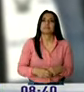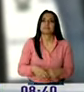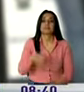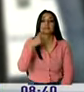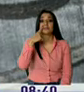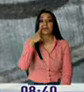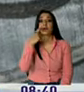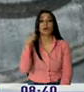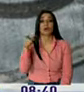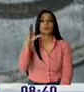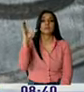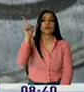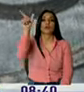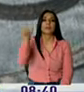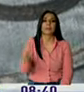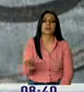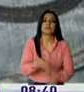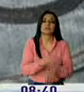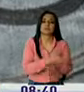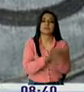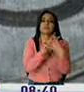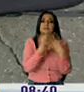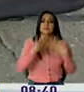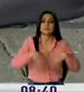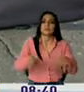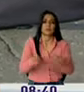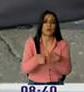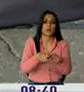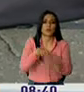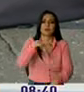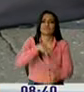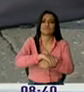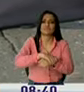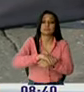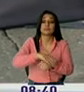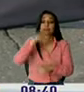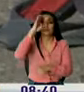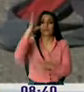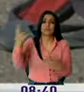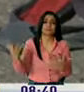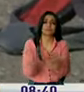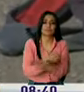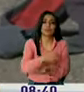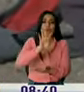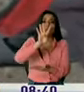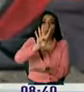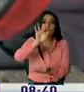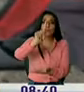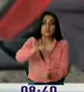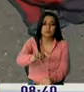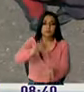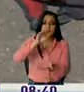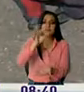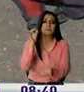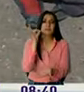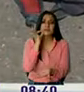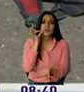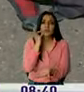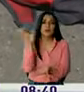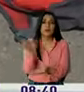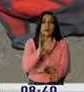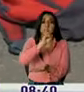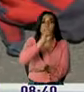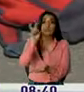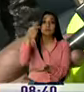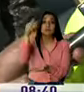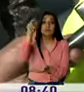nacionalidad colombiana con antecedentes. Los agentes decomisaron alrededor de 4 kilos de marihuana y 200 gramos de cocaína.